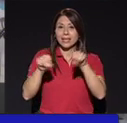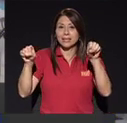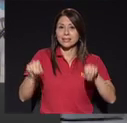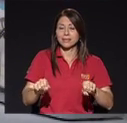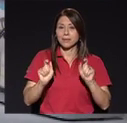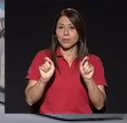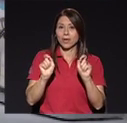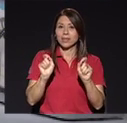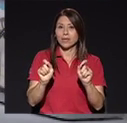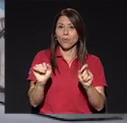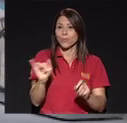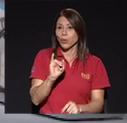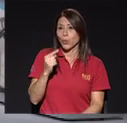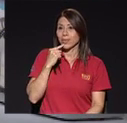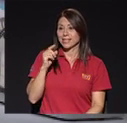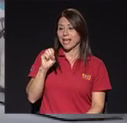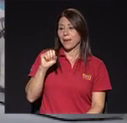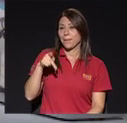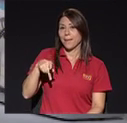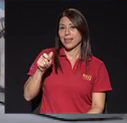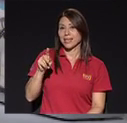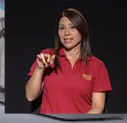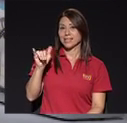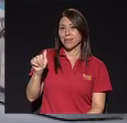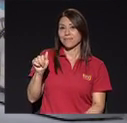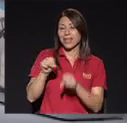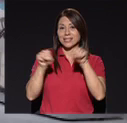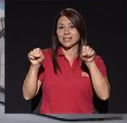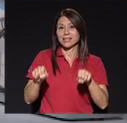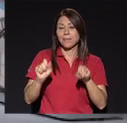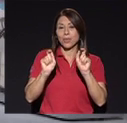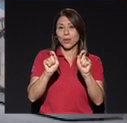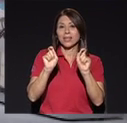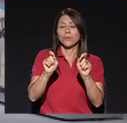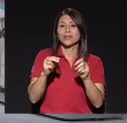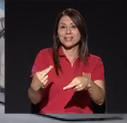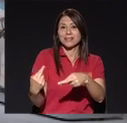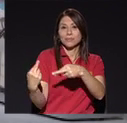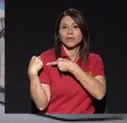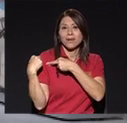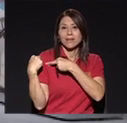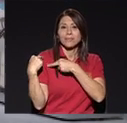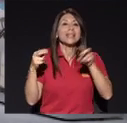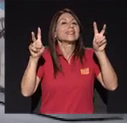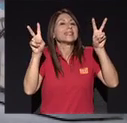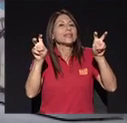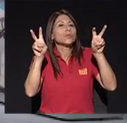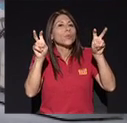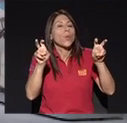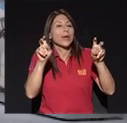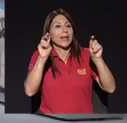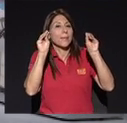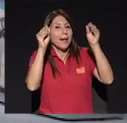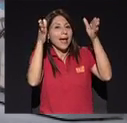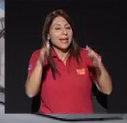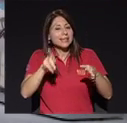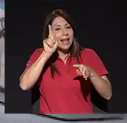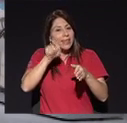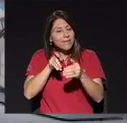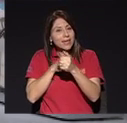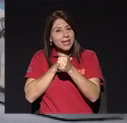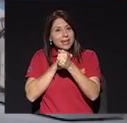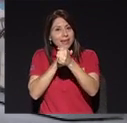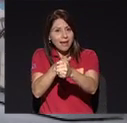el sistema educativo, como lo decía Patricia, es el responsable. O sea, se supone que debe ser esa maestra quien tiene que orientar